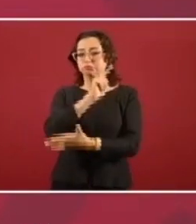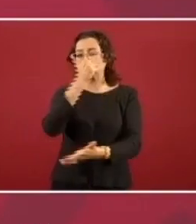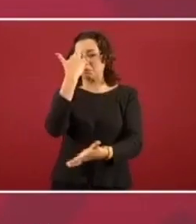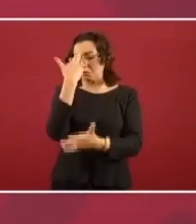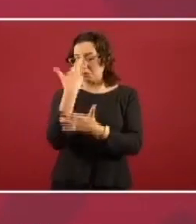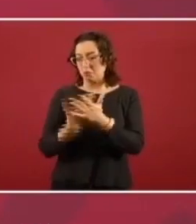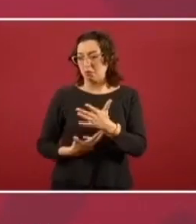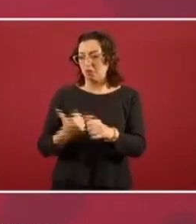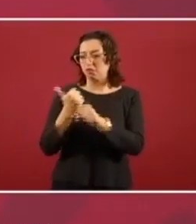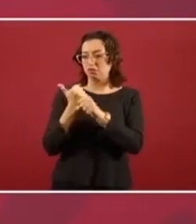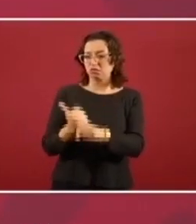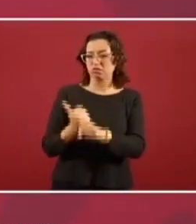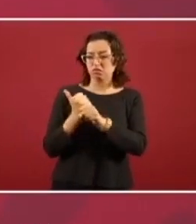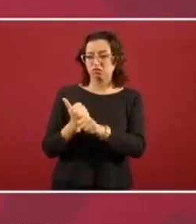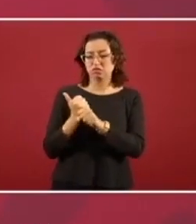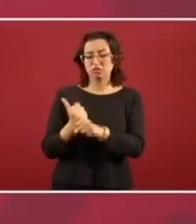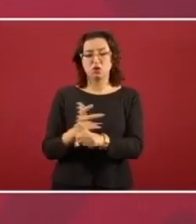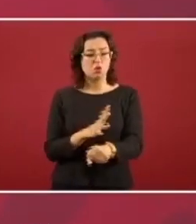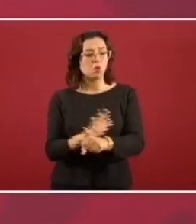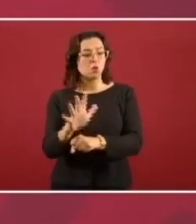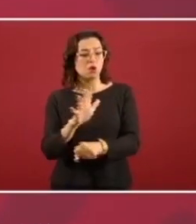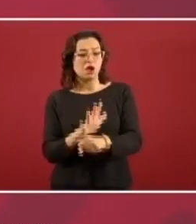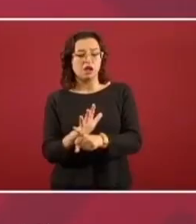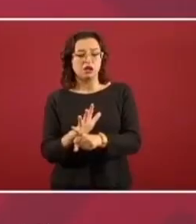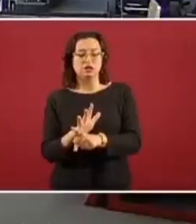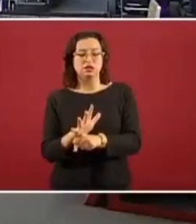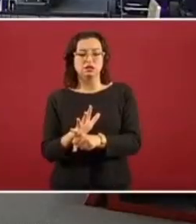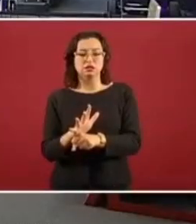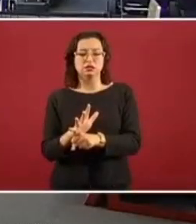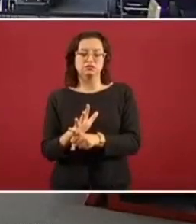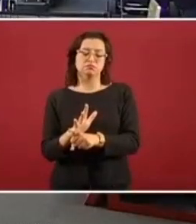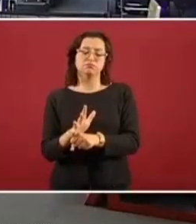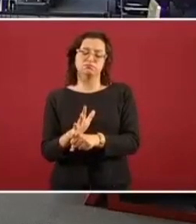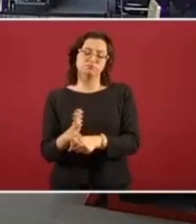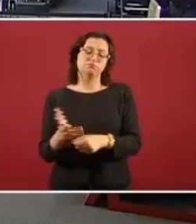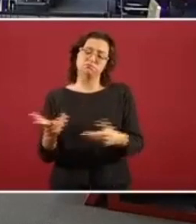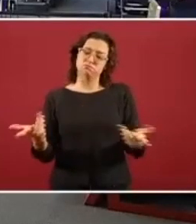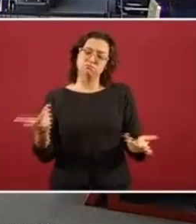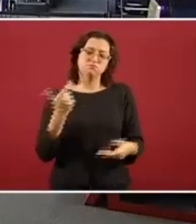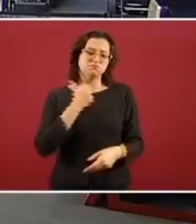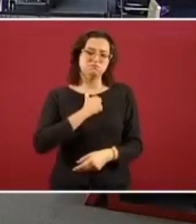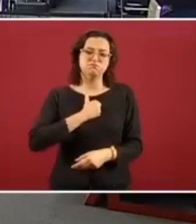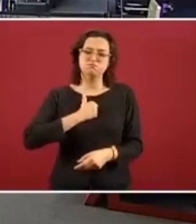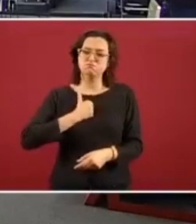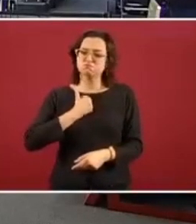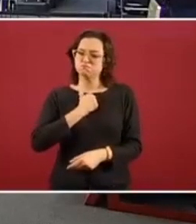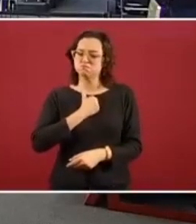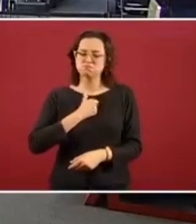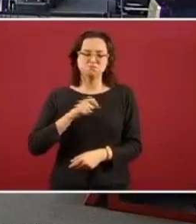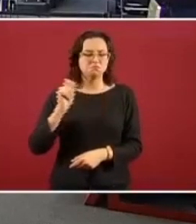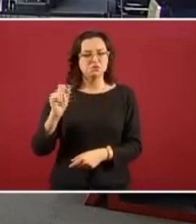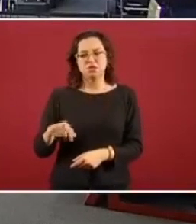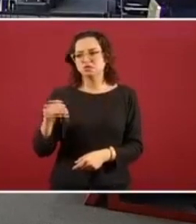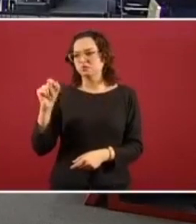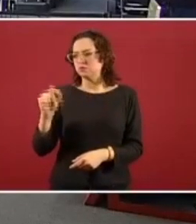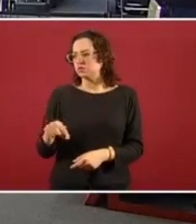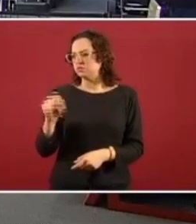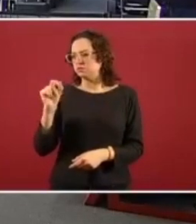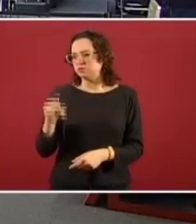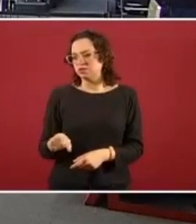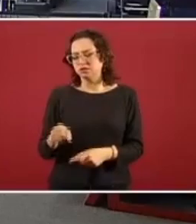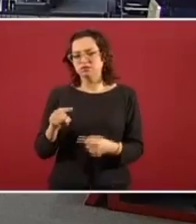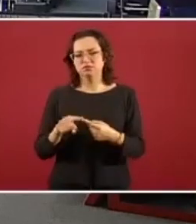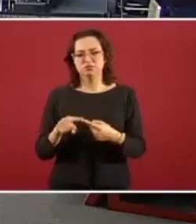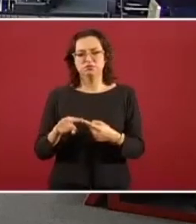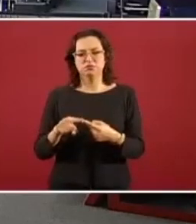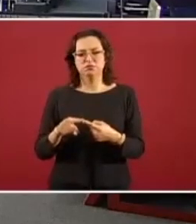tiempos es la que desgraciadamente ha prevalecido, la de